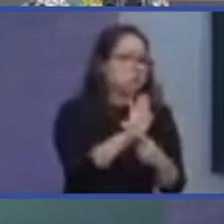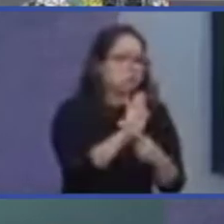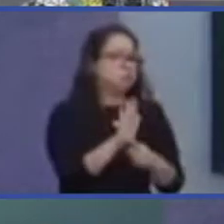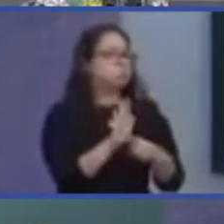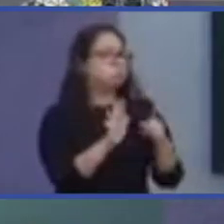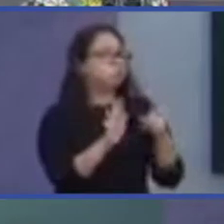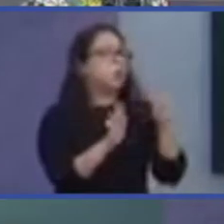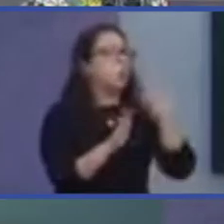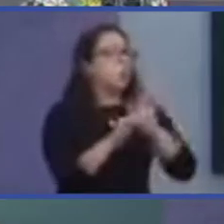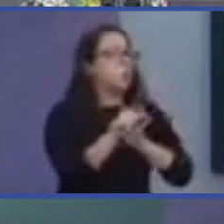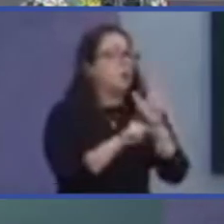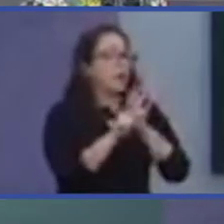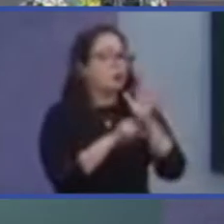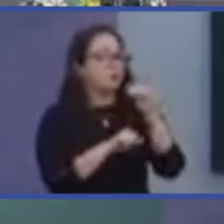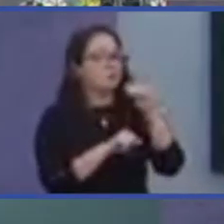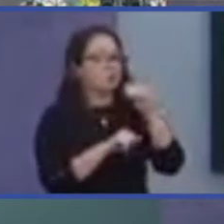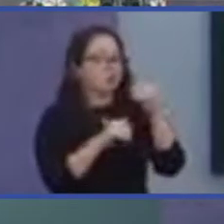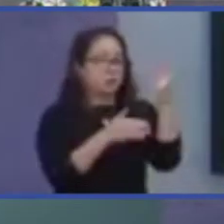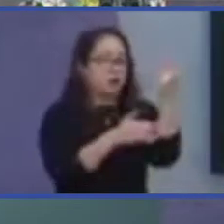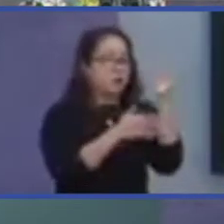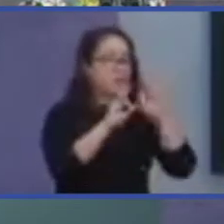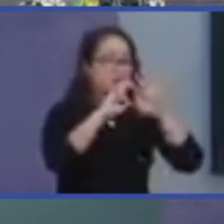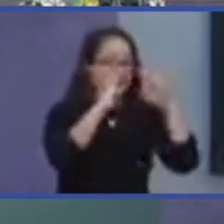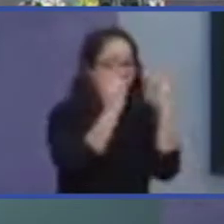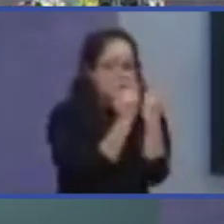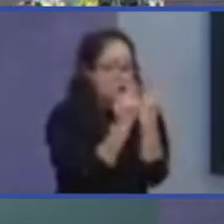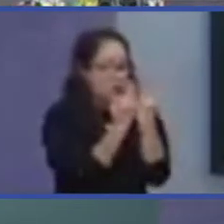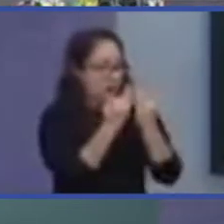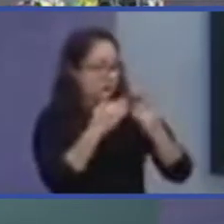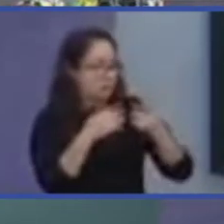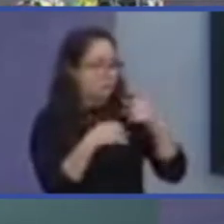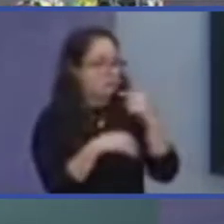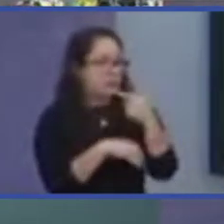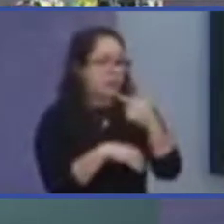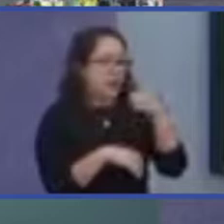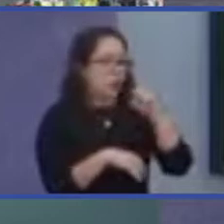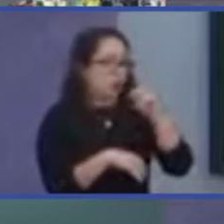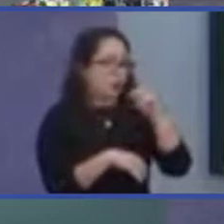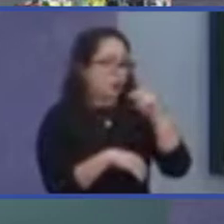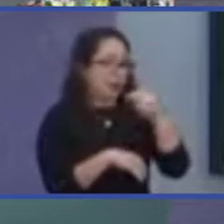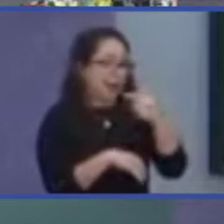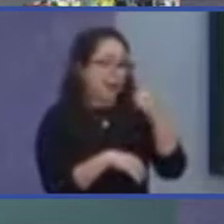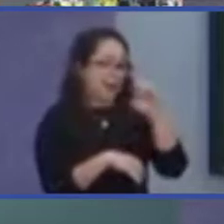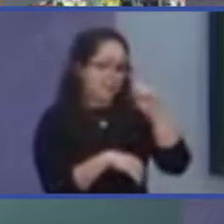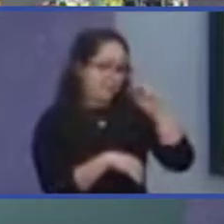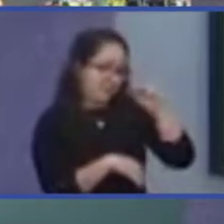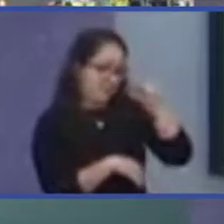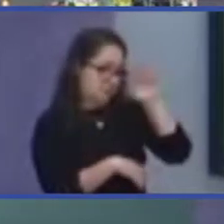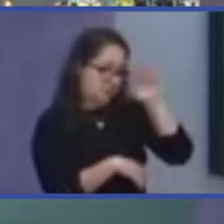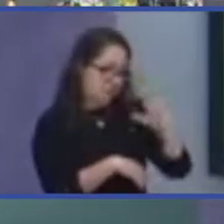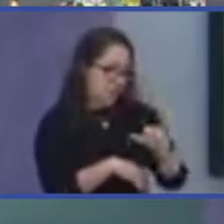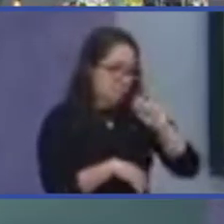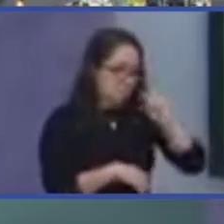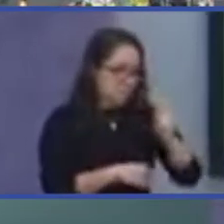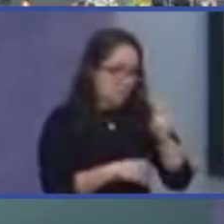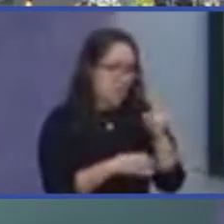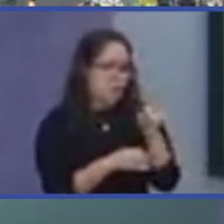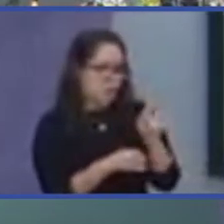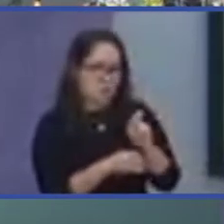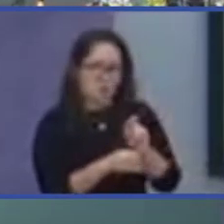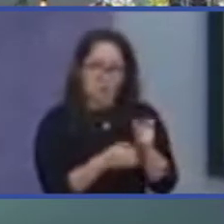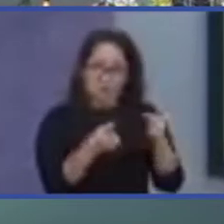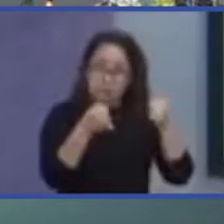representaciones que en realidad no son infinitas porque las podemos ver todavía, pero